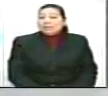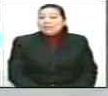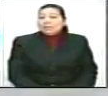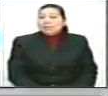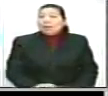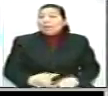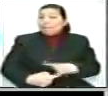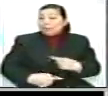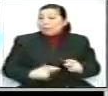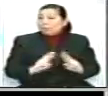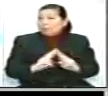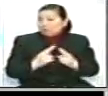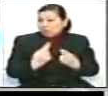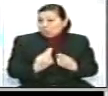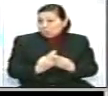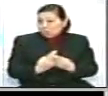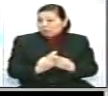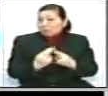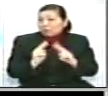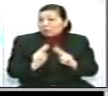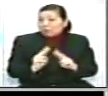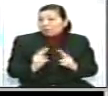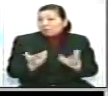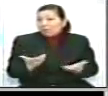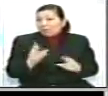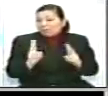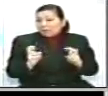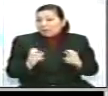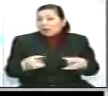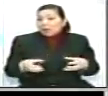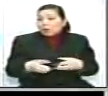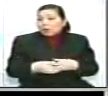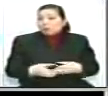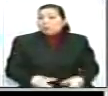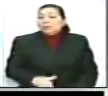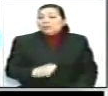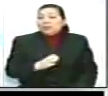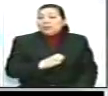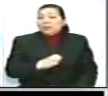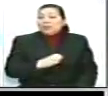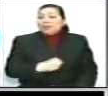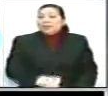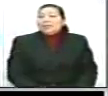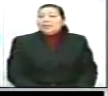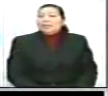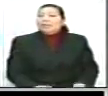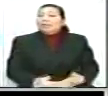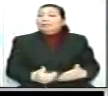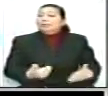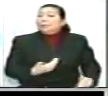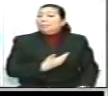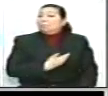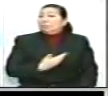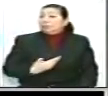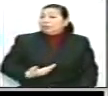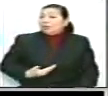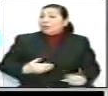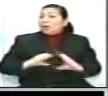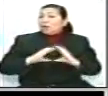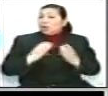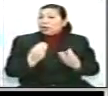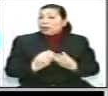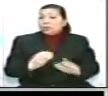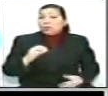una próxima Junta de Portavoces se va a ver básicamente el tema de la Comisión de Ética. Anteriormente el presidente del Congreso,